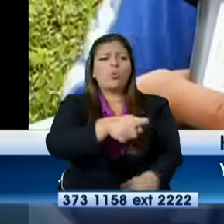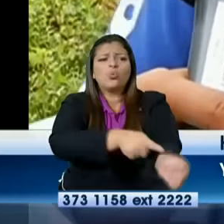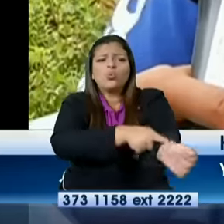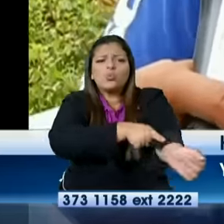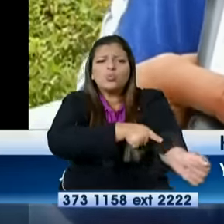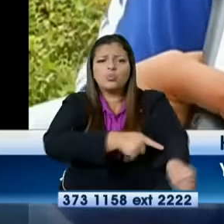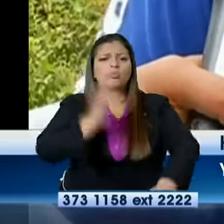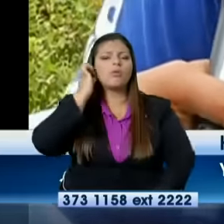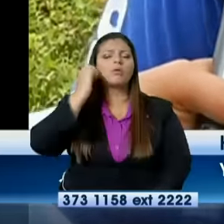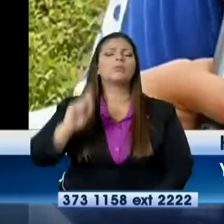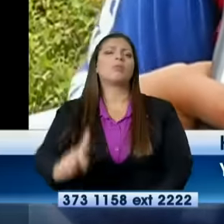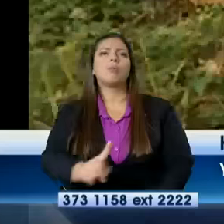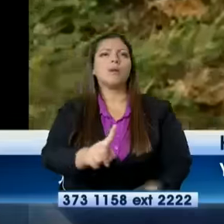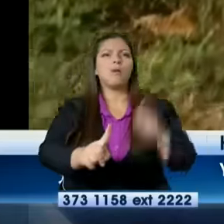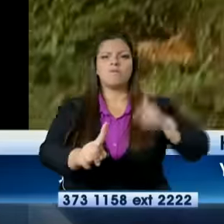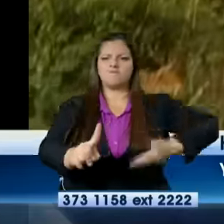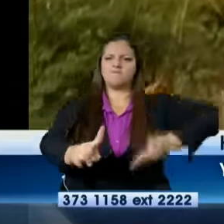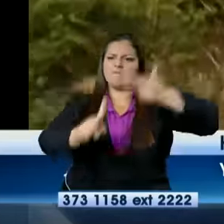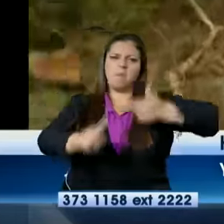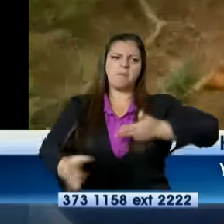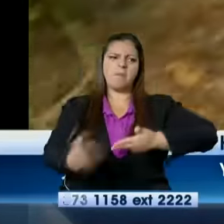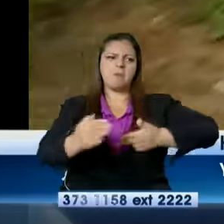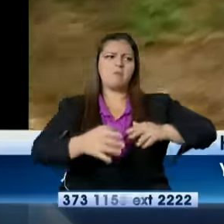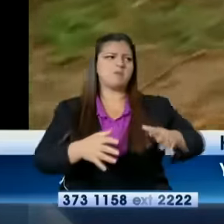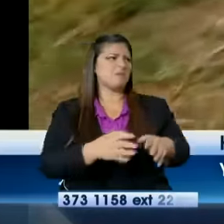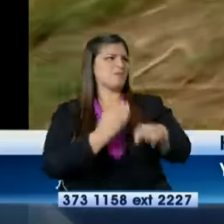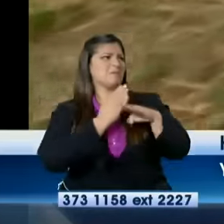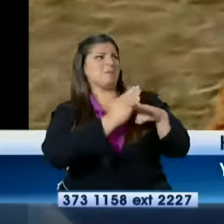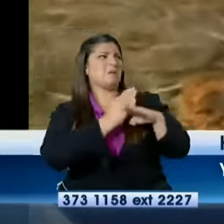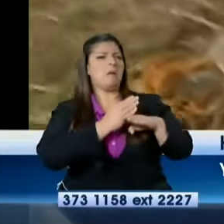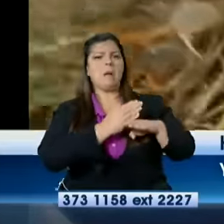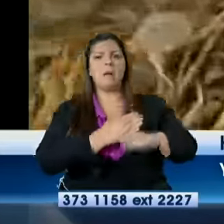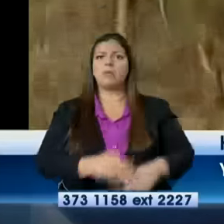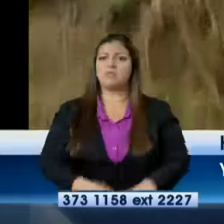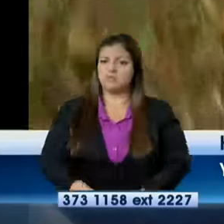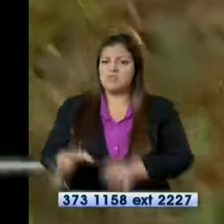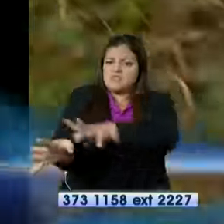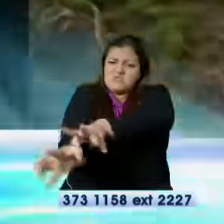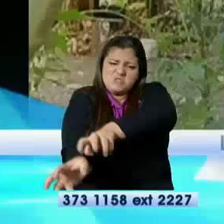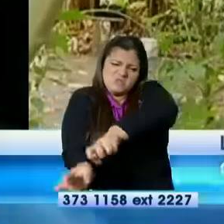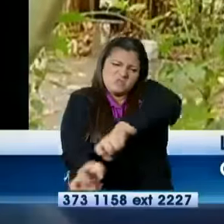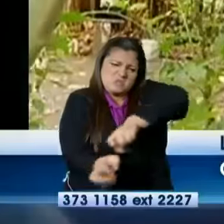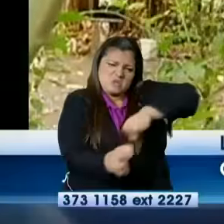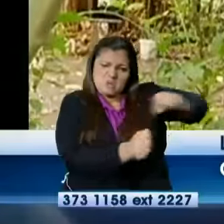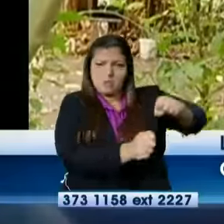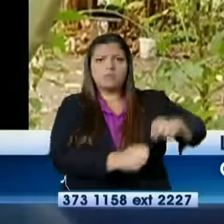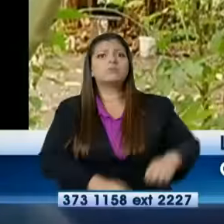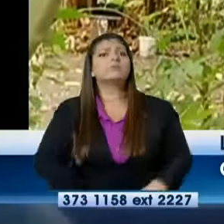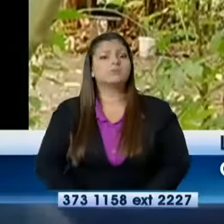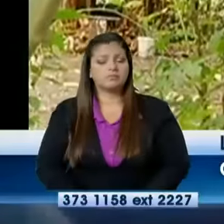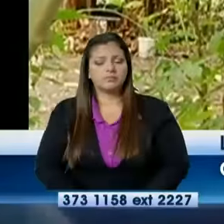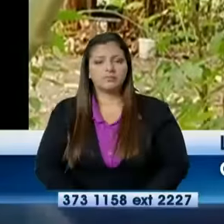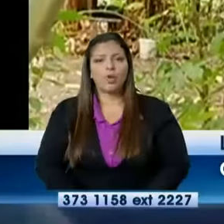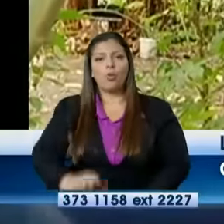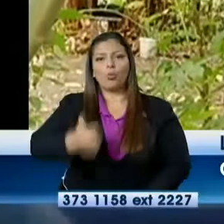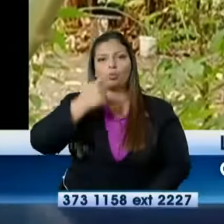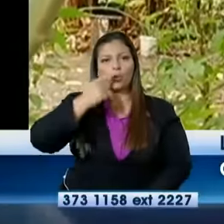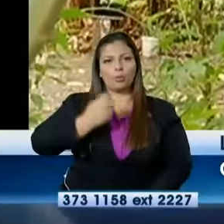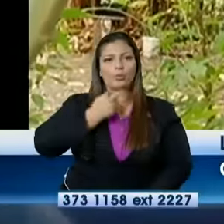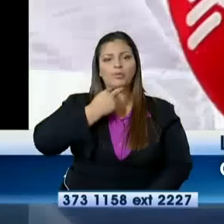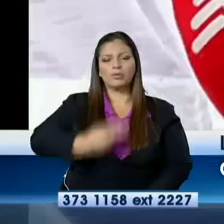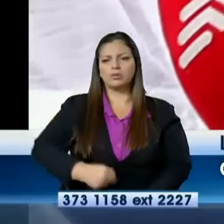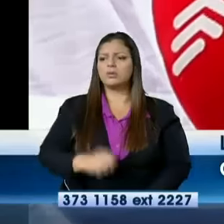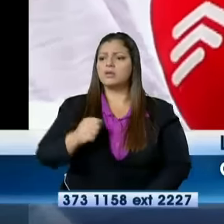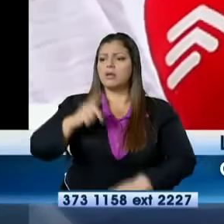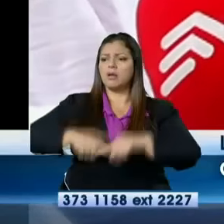arrastraba y la chica no se dejaba, a pesar que no se dejó. Un amigo dice, oye, están cogiendo una chica, ya vamos a auxiliar. Nosotros vinimos a